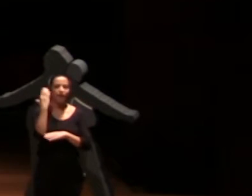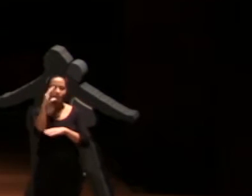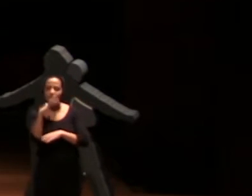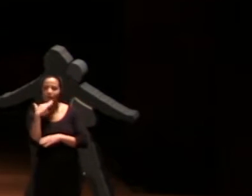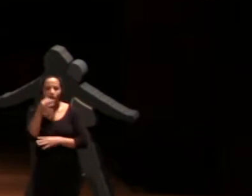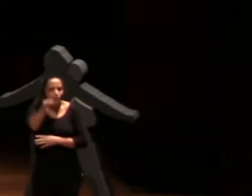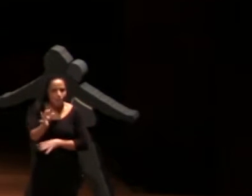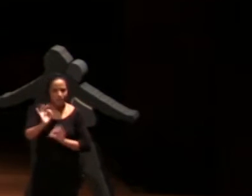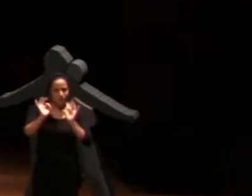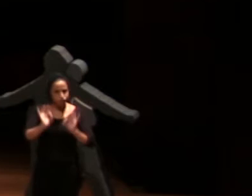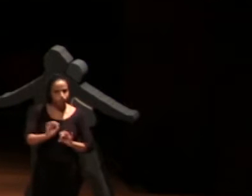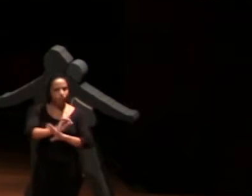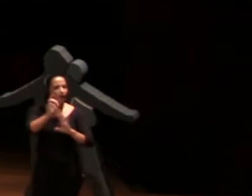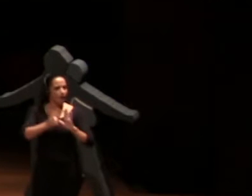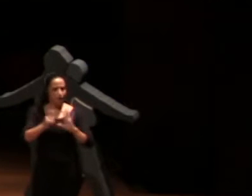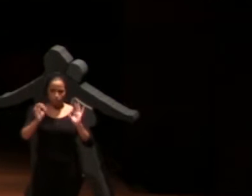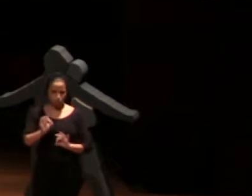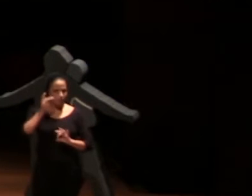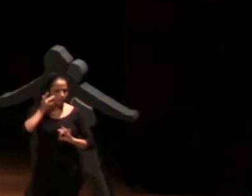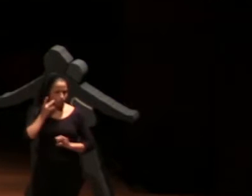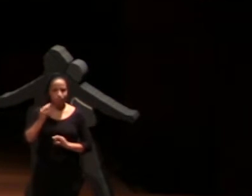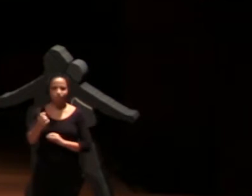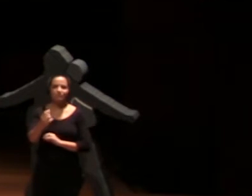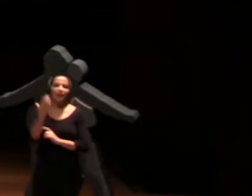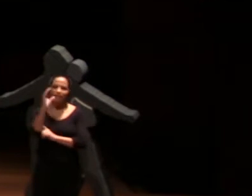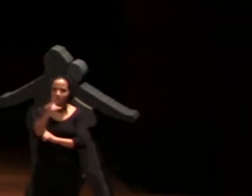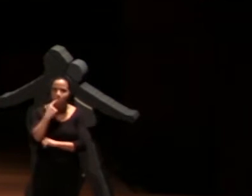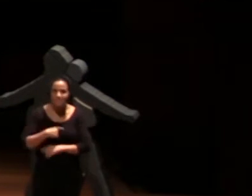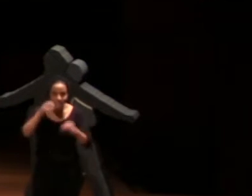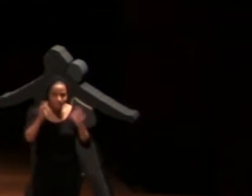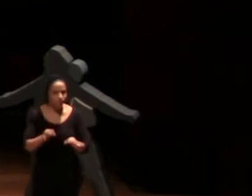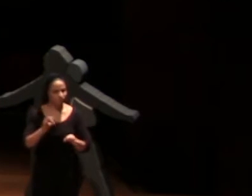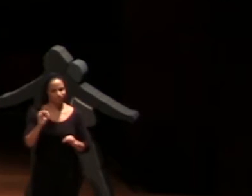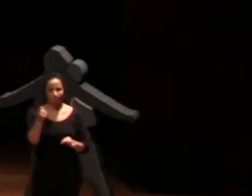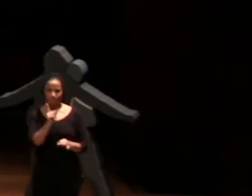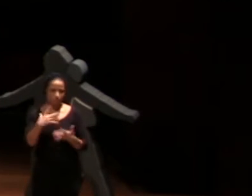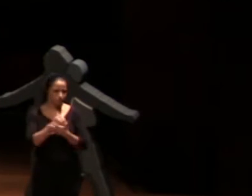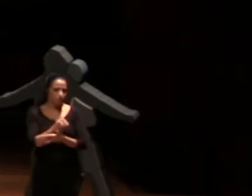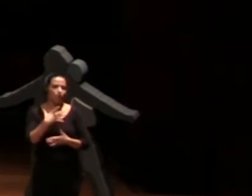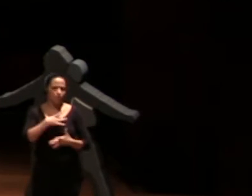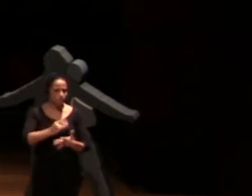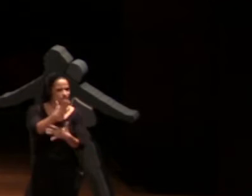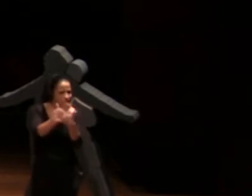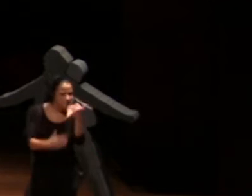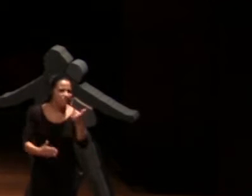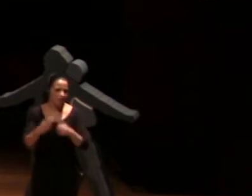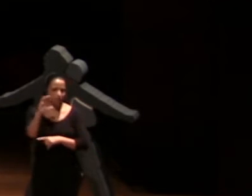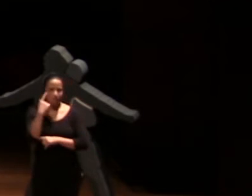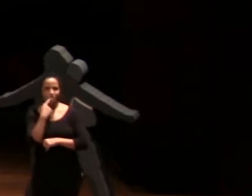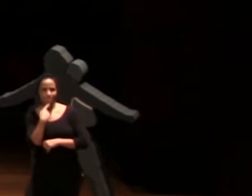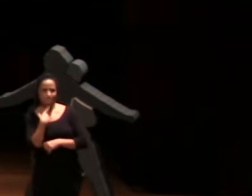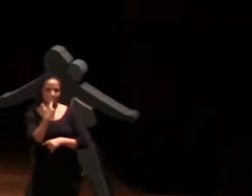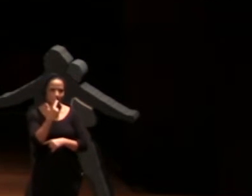verdad absoluta. Verdaderamente, por lo menos, el método científico nos va a permitir estimar un error, ¿vale? Y conocer una